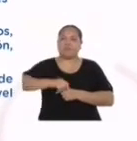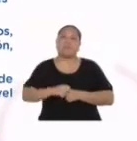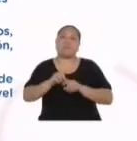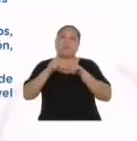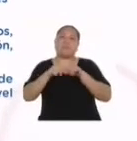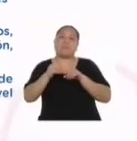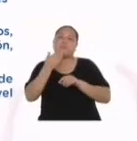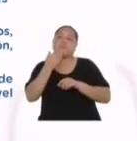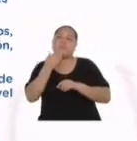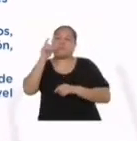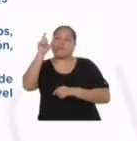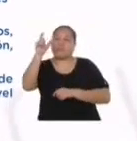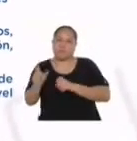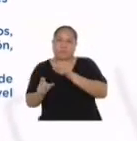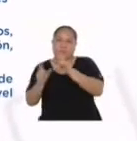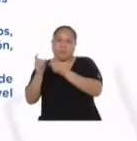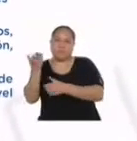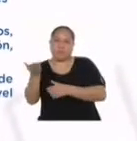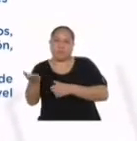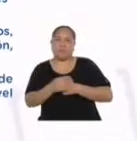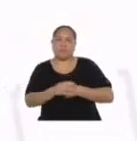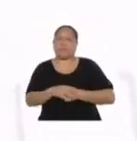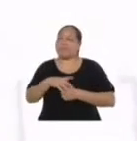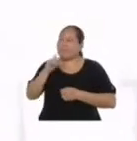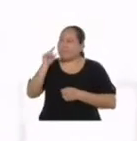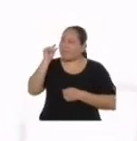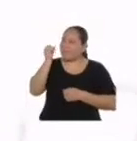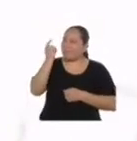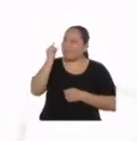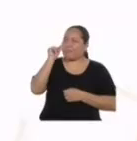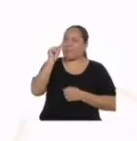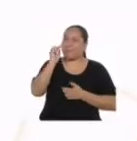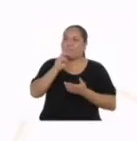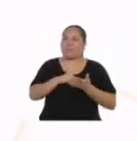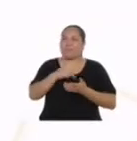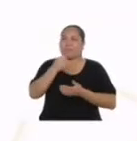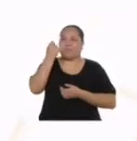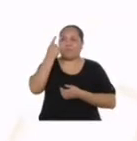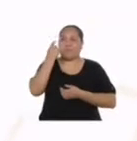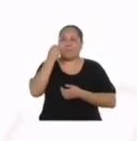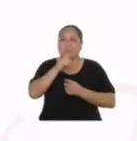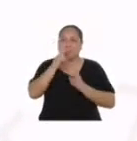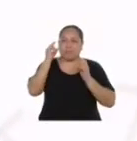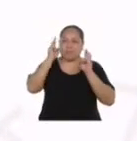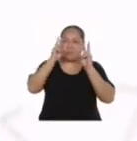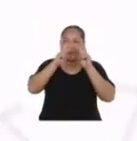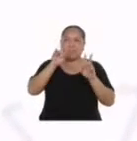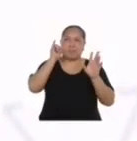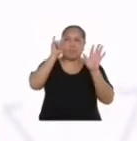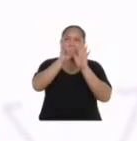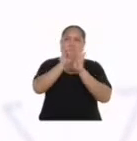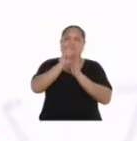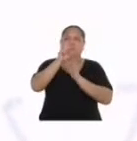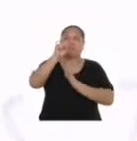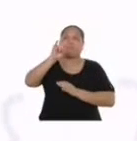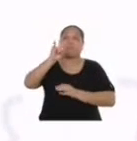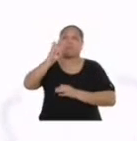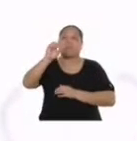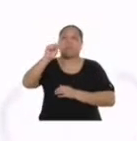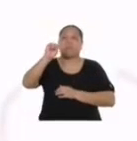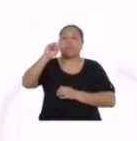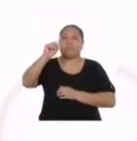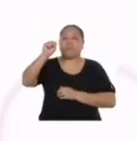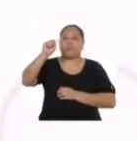factor humano. Ahora sí comprendí un poco más y entiendo que, como podemos ver en la imagen, los subsistemas pueden